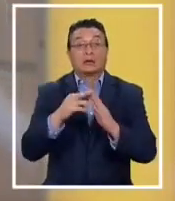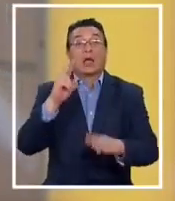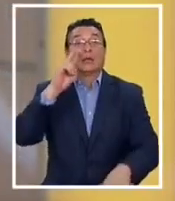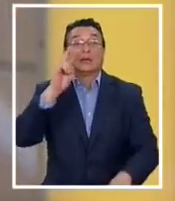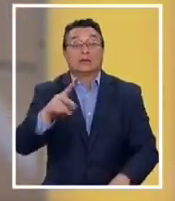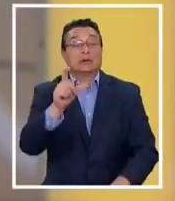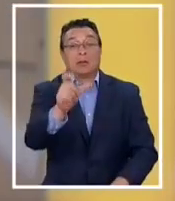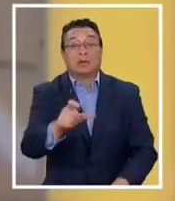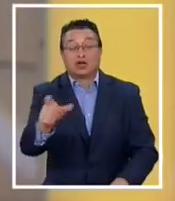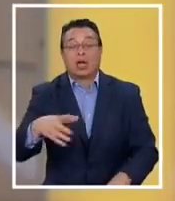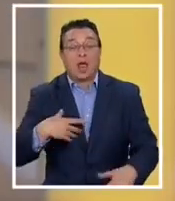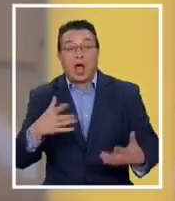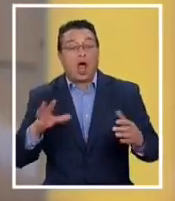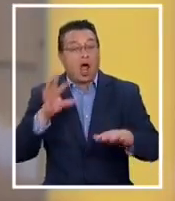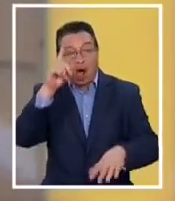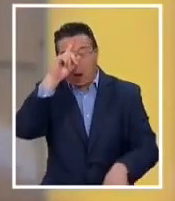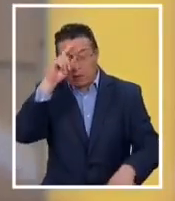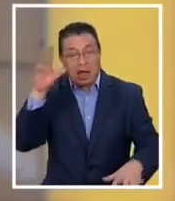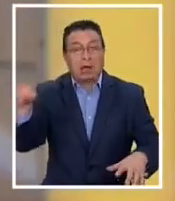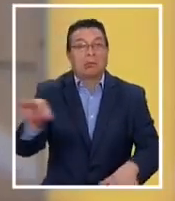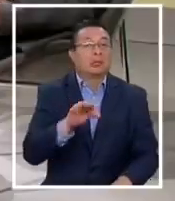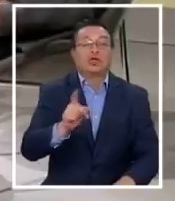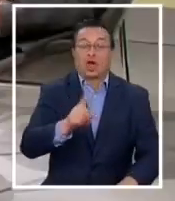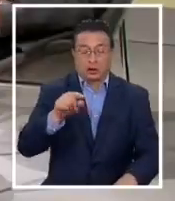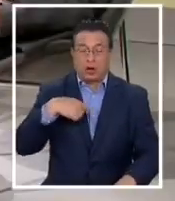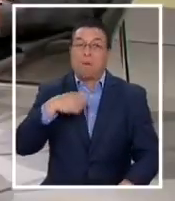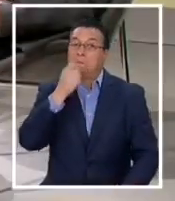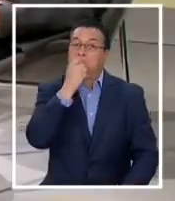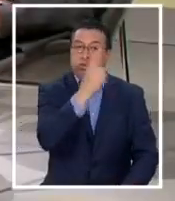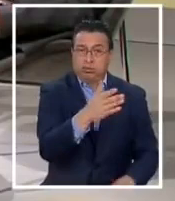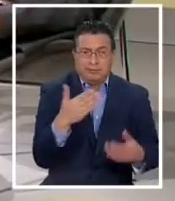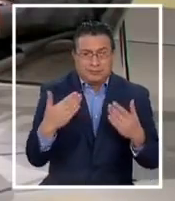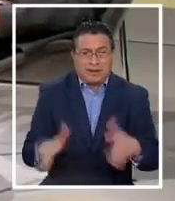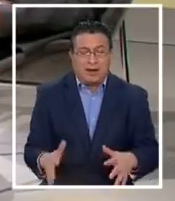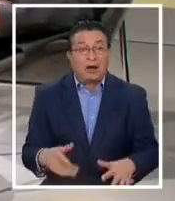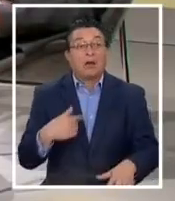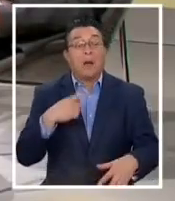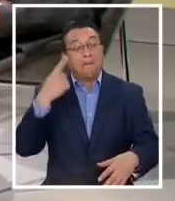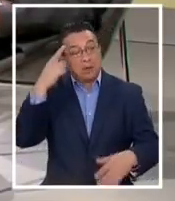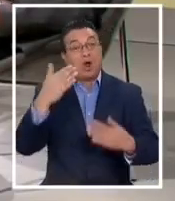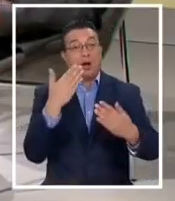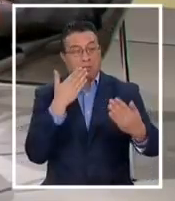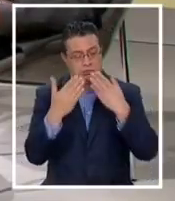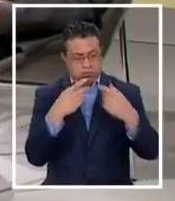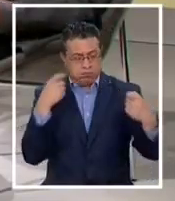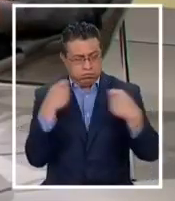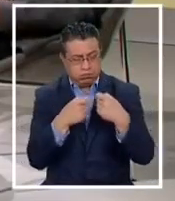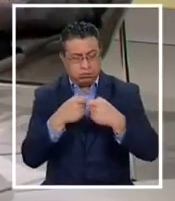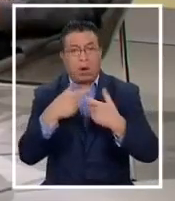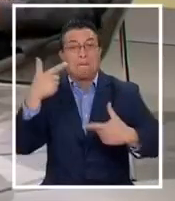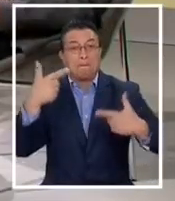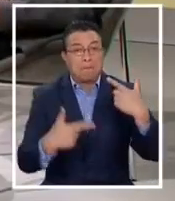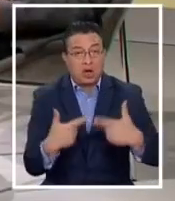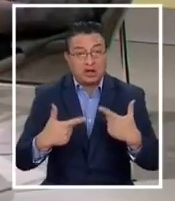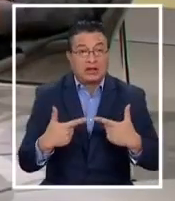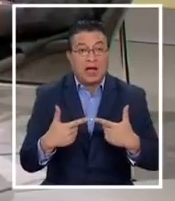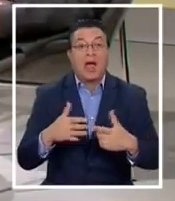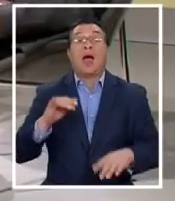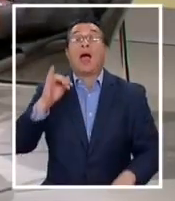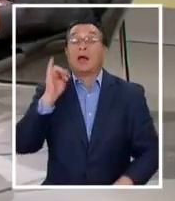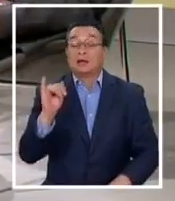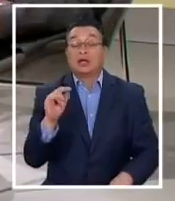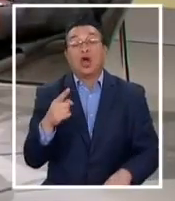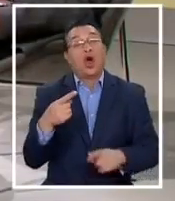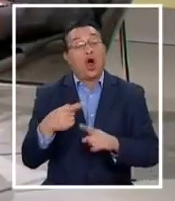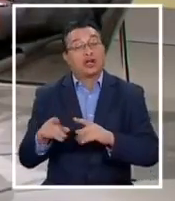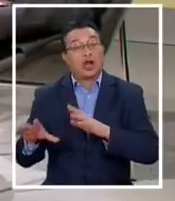los intentará seguir hospitalizado pero una cosa es discutir y discutir de política y acudir a la justicia y otro